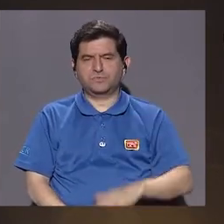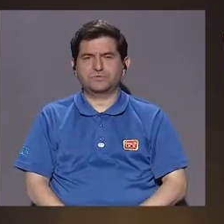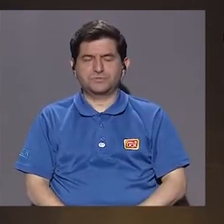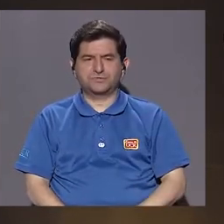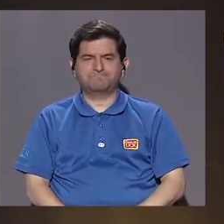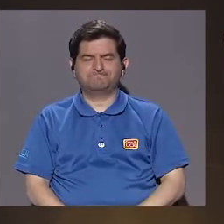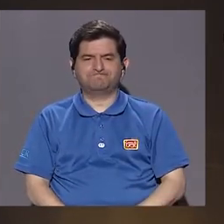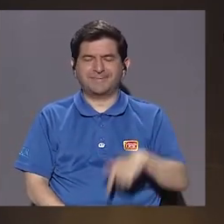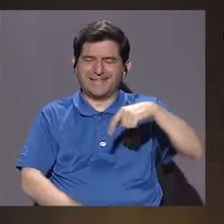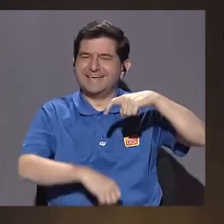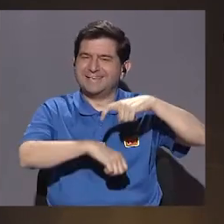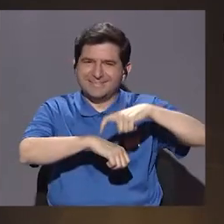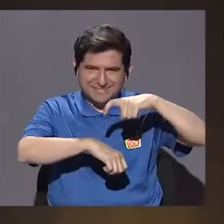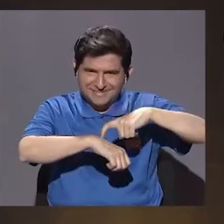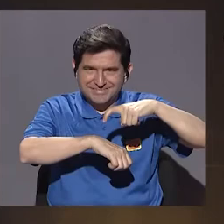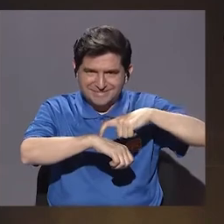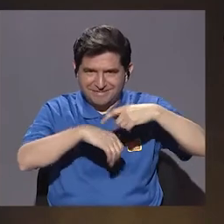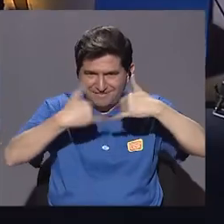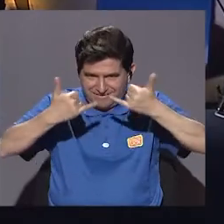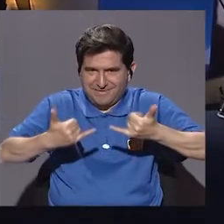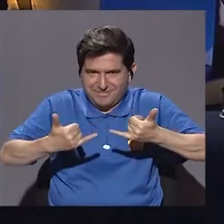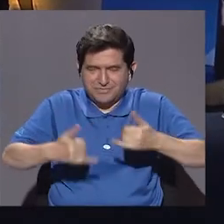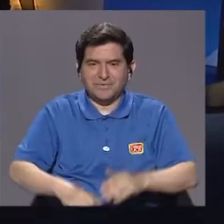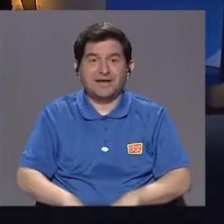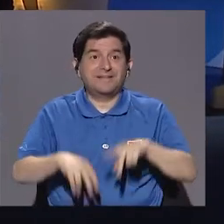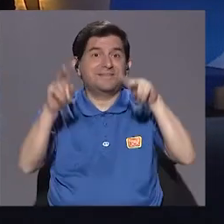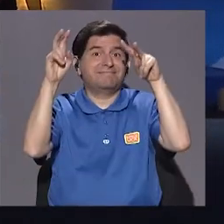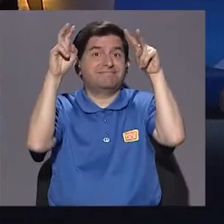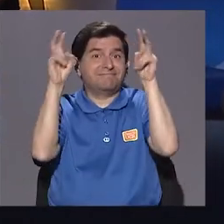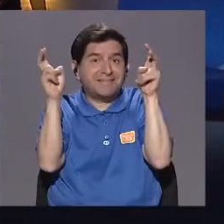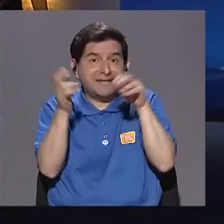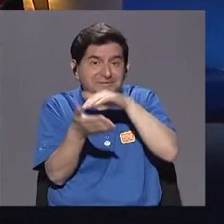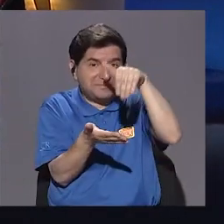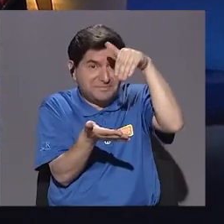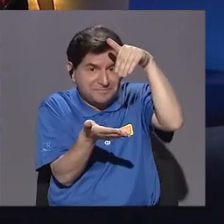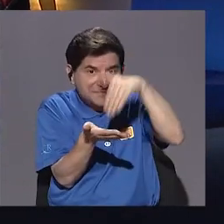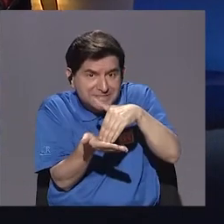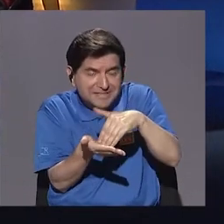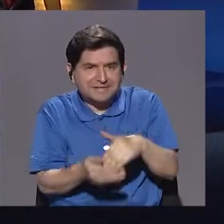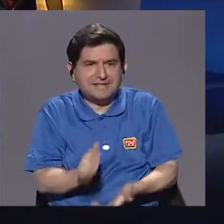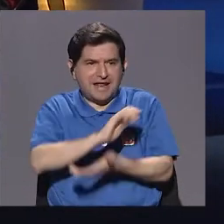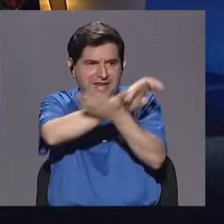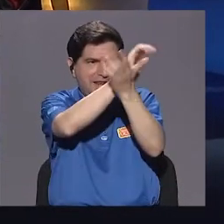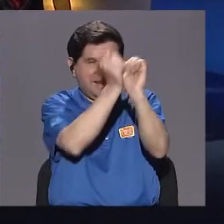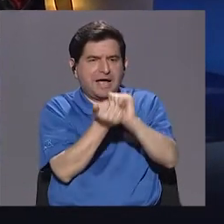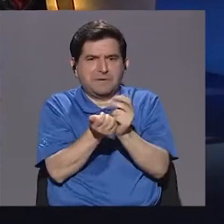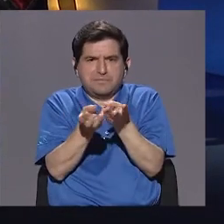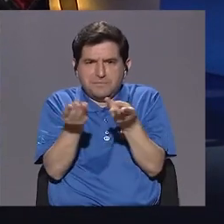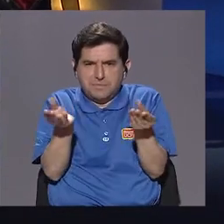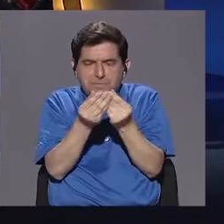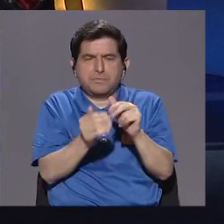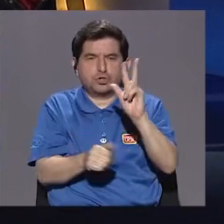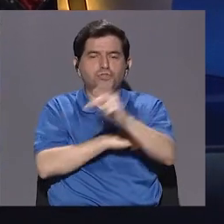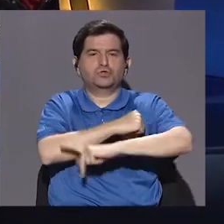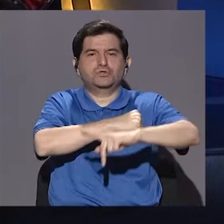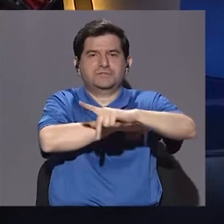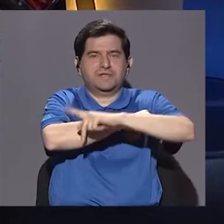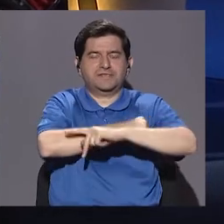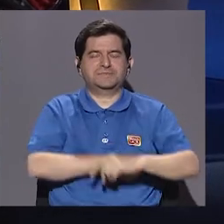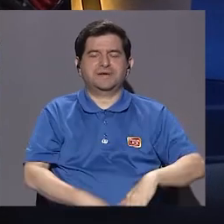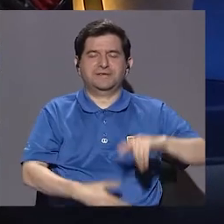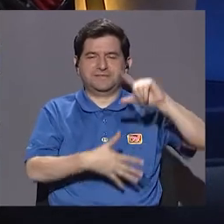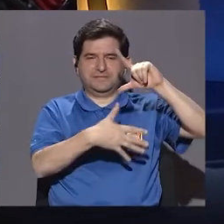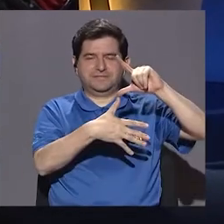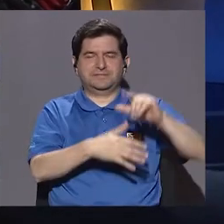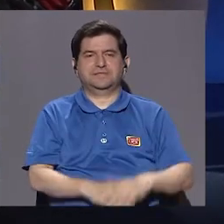estos momentos el tema central son los cambios que se han producido en tres países de américa